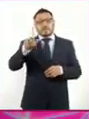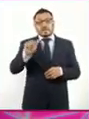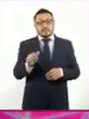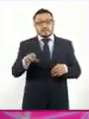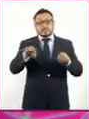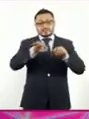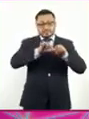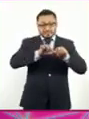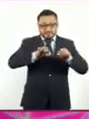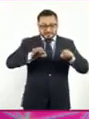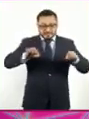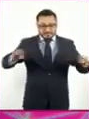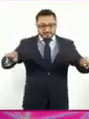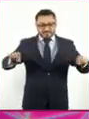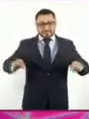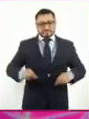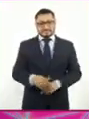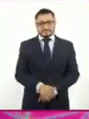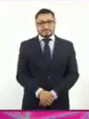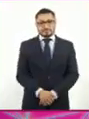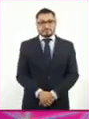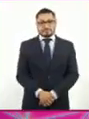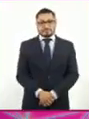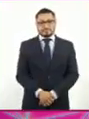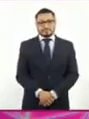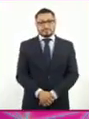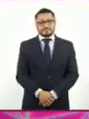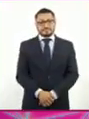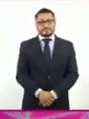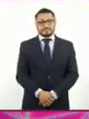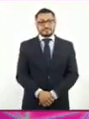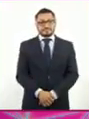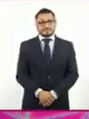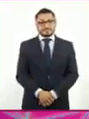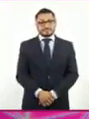el trozo de tela muy delgadita que cortamos.